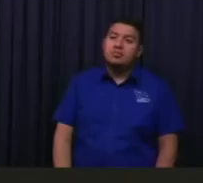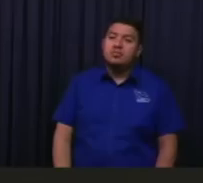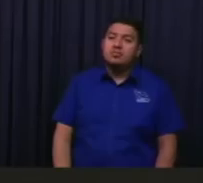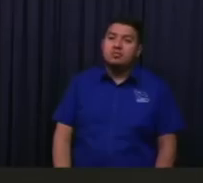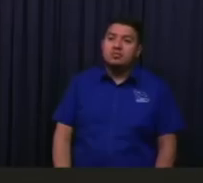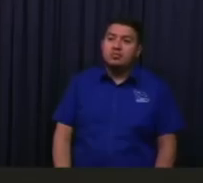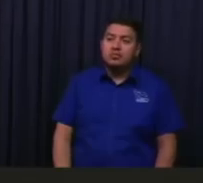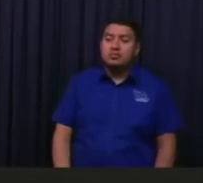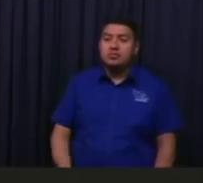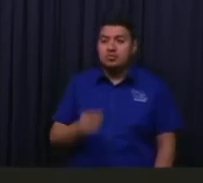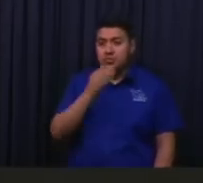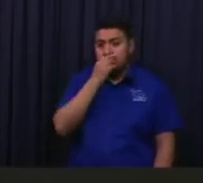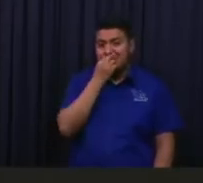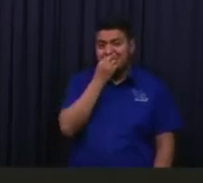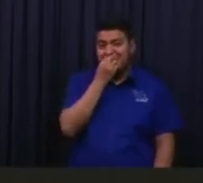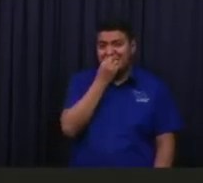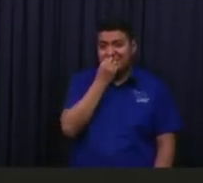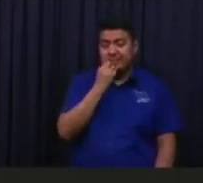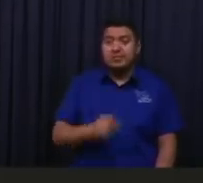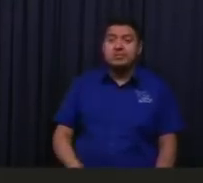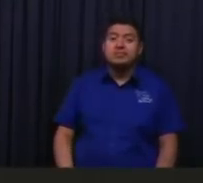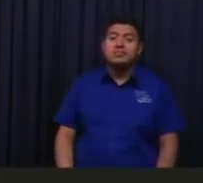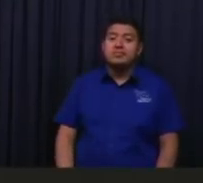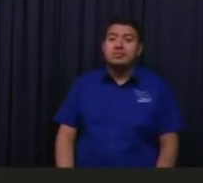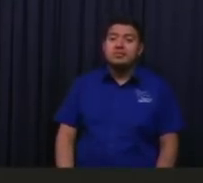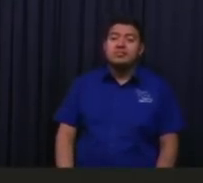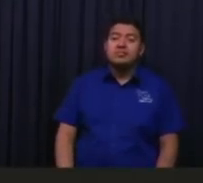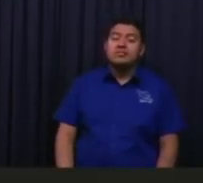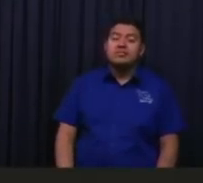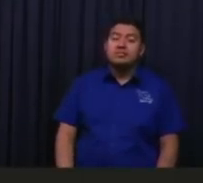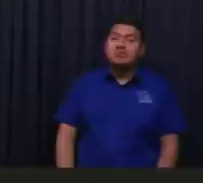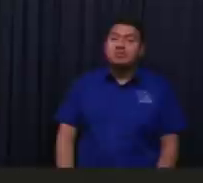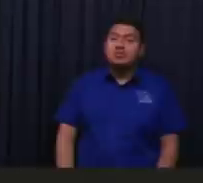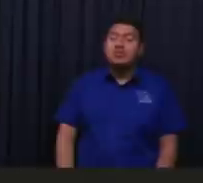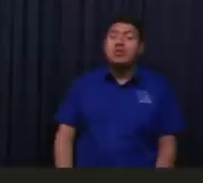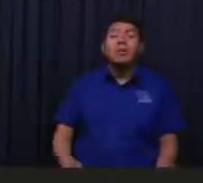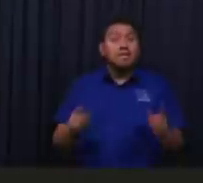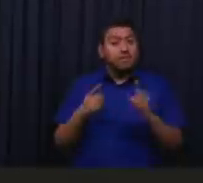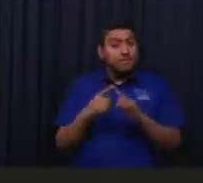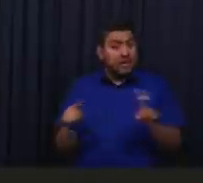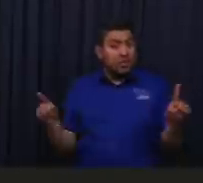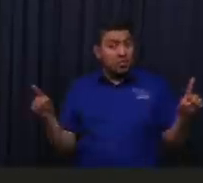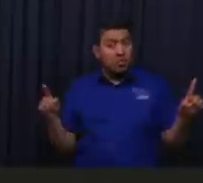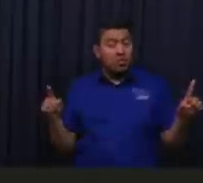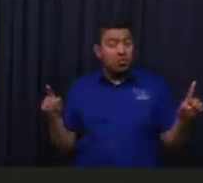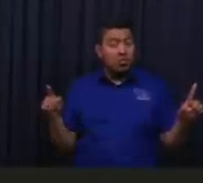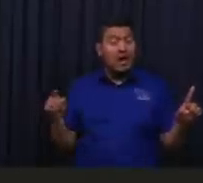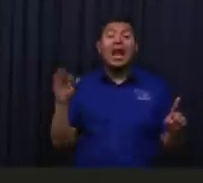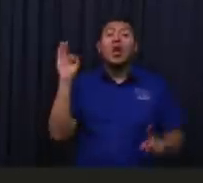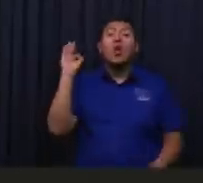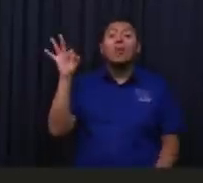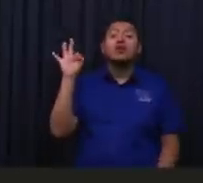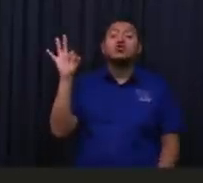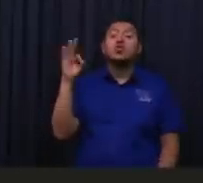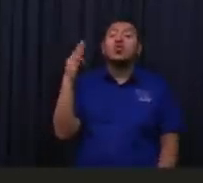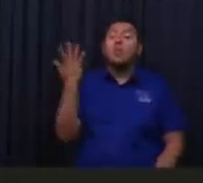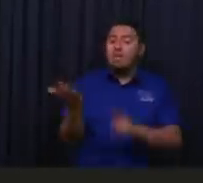el que era hijo de iniquidad. Les dijo el Señor Jesús, pues, como buen pastor, ¿verdad? Pero el punto es que a nosotros sí nos van a pedir